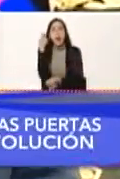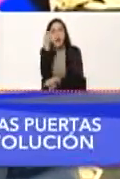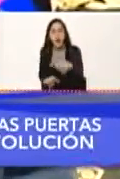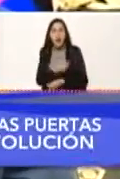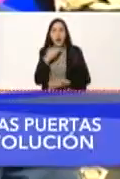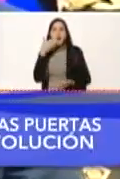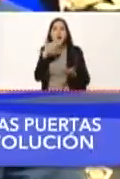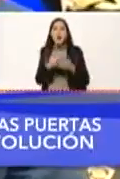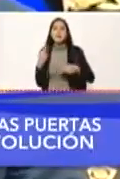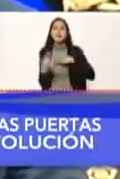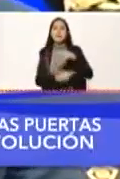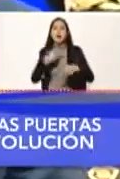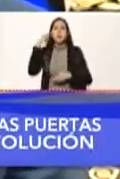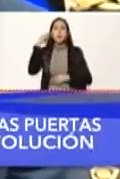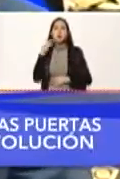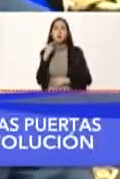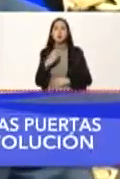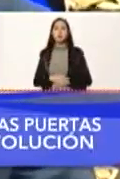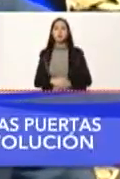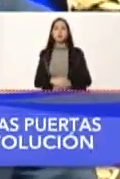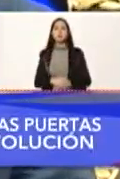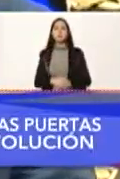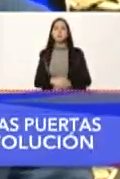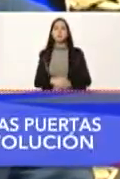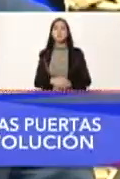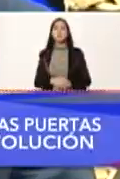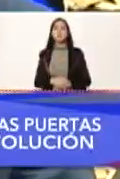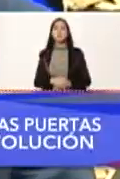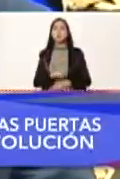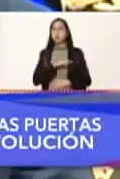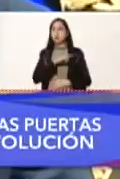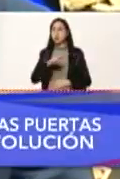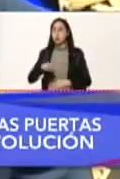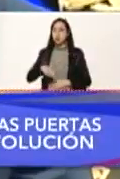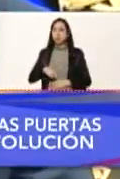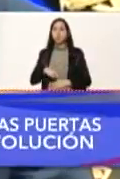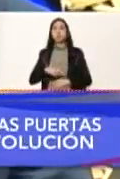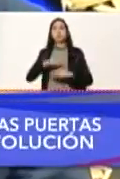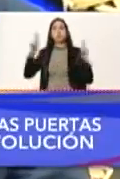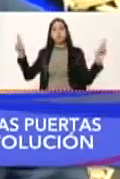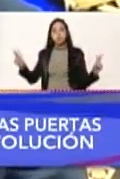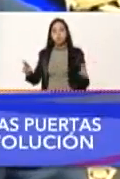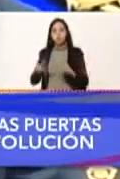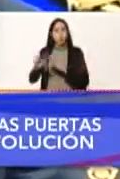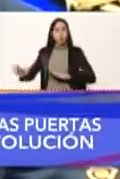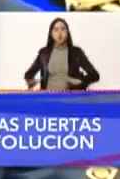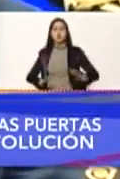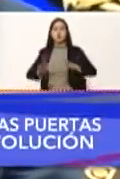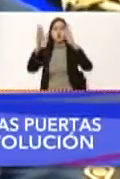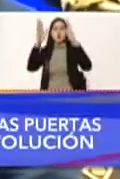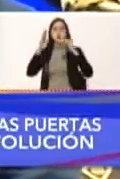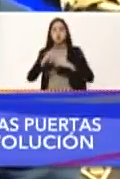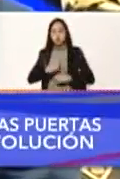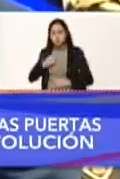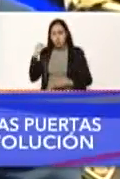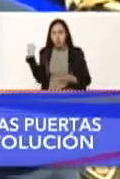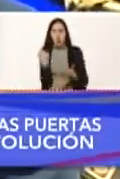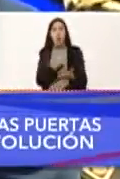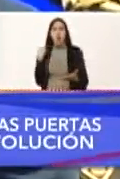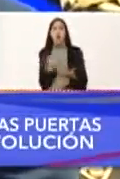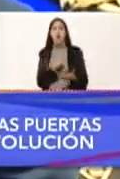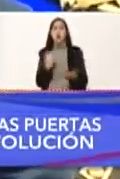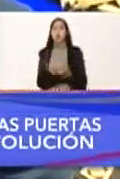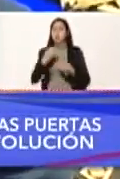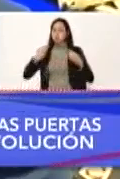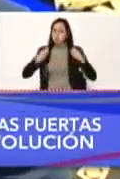Revolución Bolivariana. Bueno, nos vemos en el camino, nos vemos en la lucha, nos vemos en la